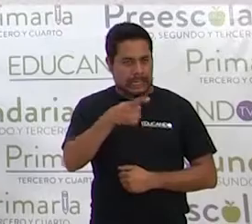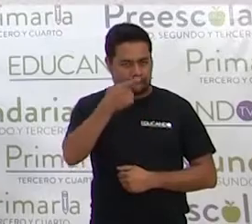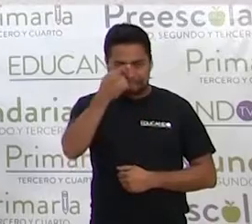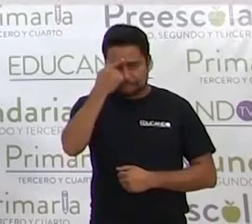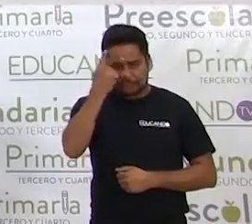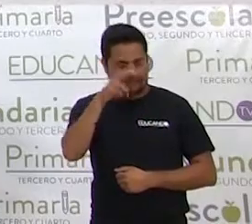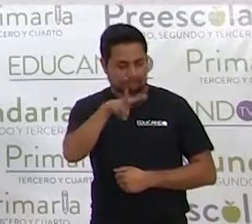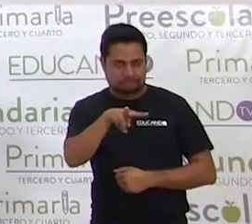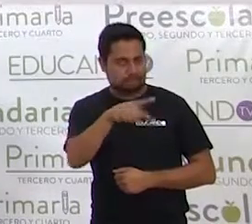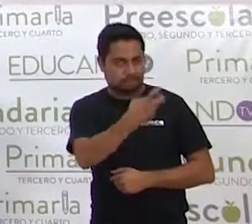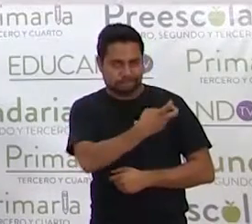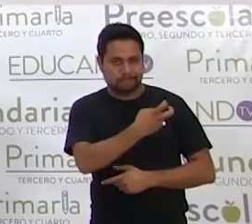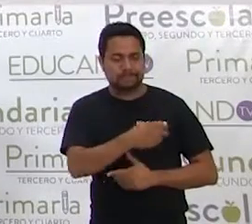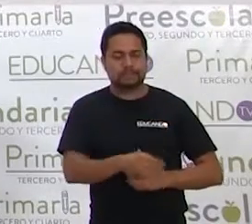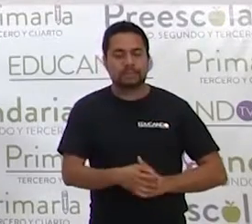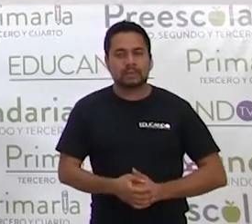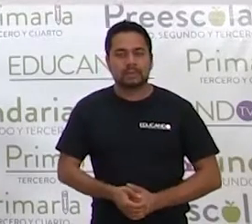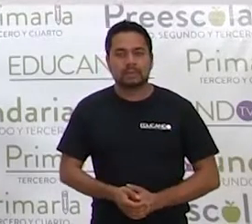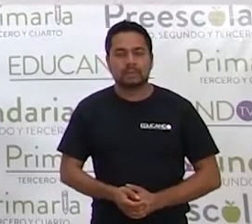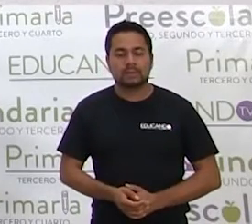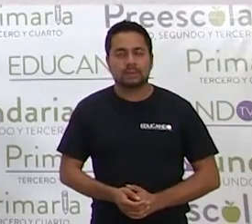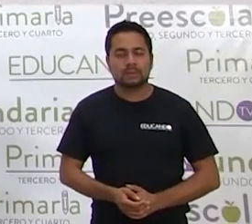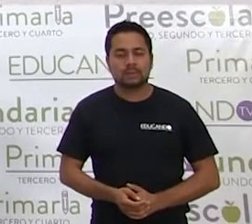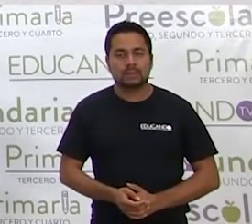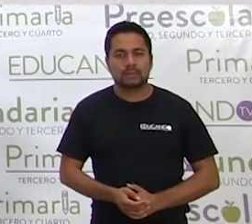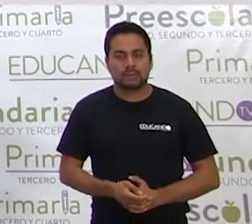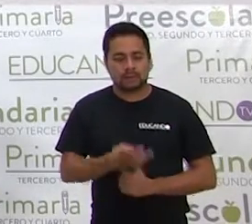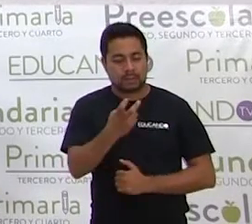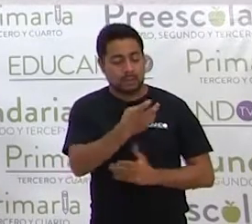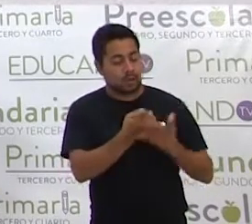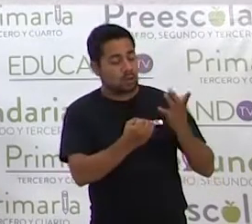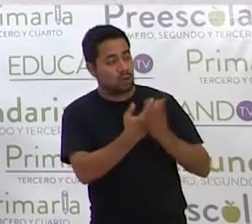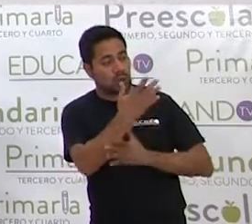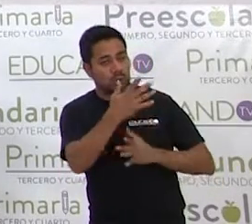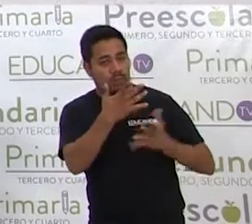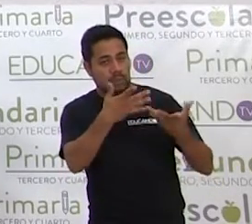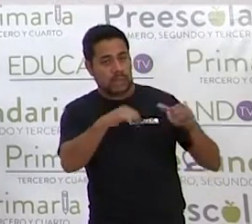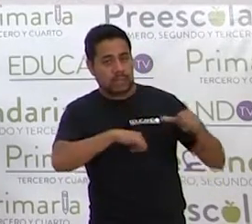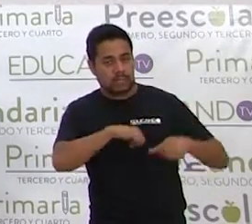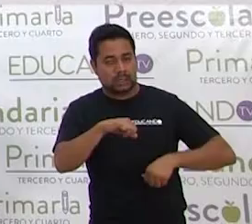también este es el otro problema